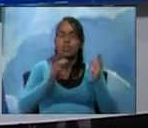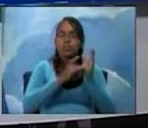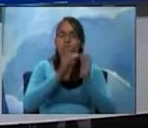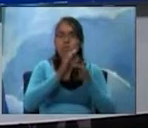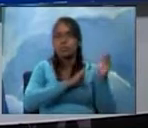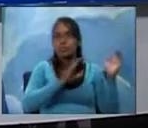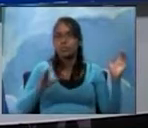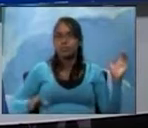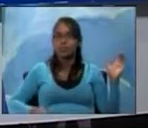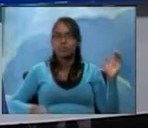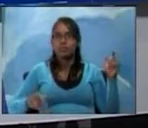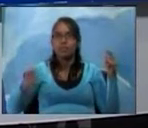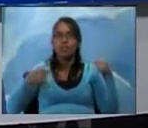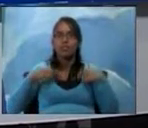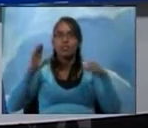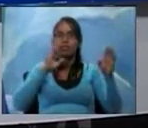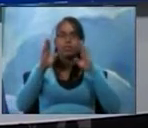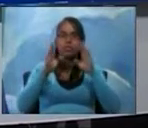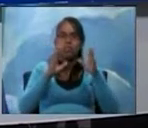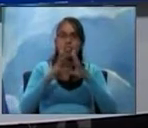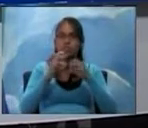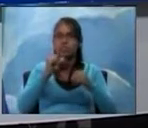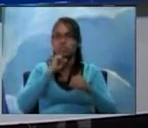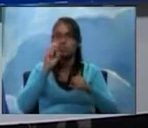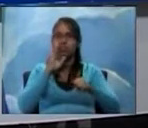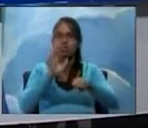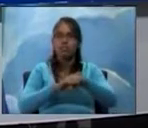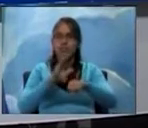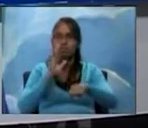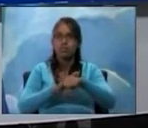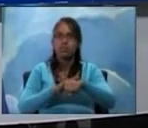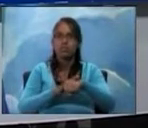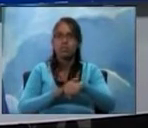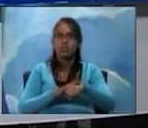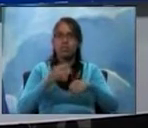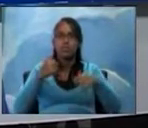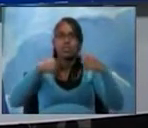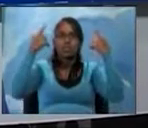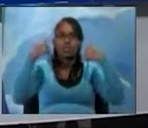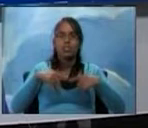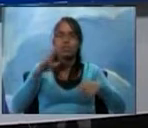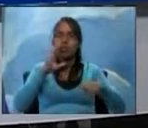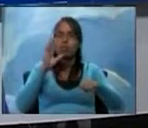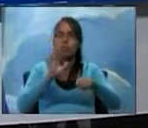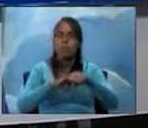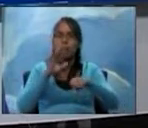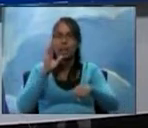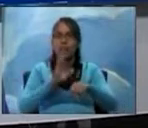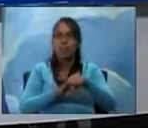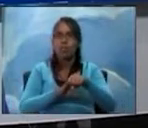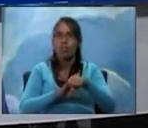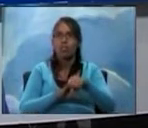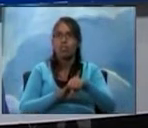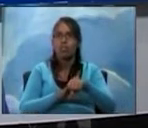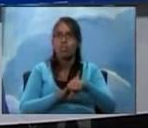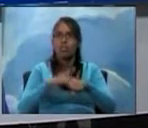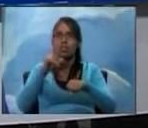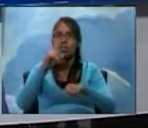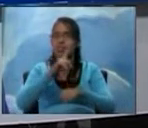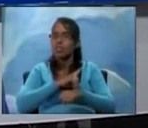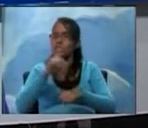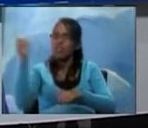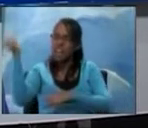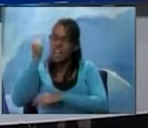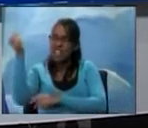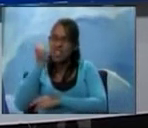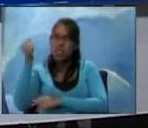Señor Jesús. Me confieso pecador. Me confieso pecador. Yo soy un pecador. Yo soy un pecador. He desobedecido